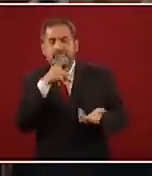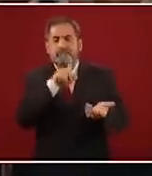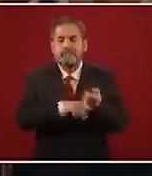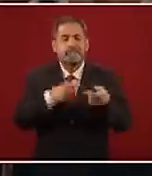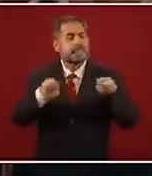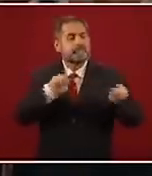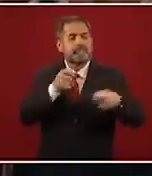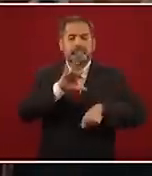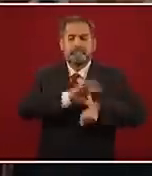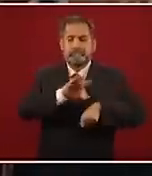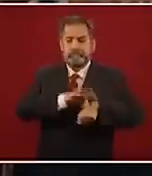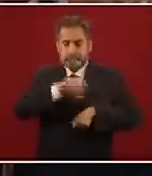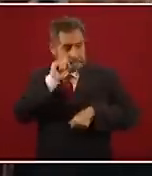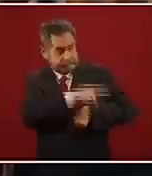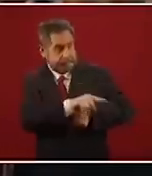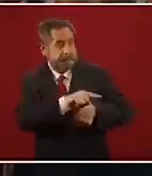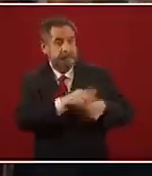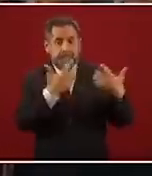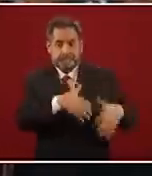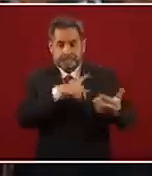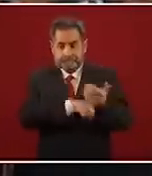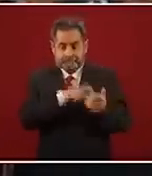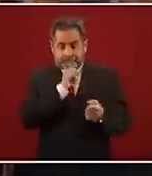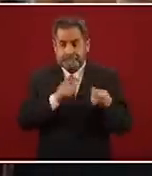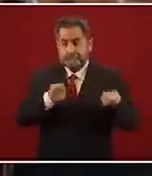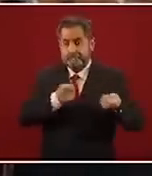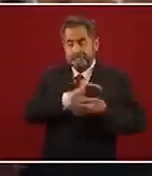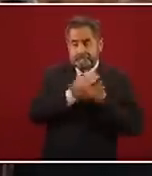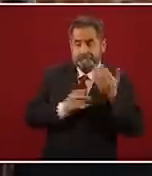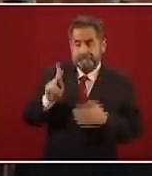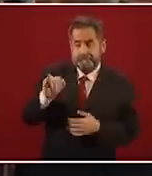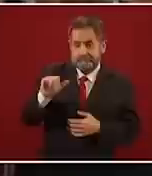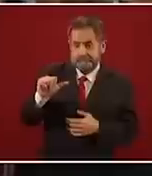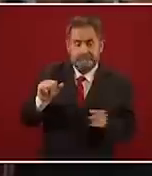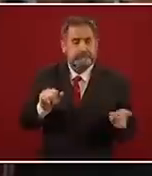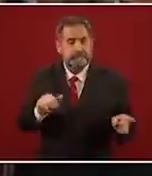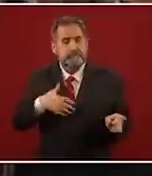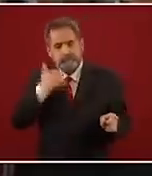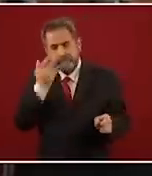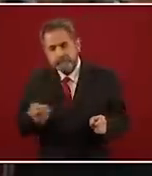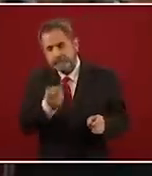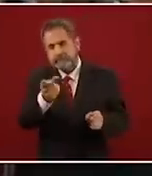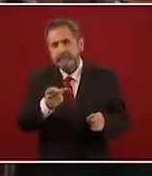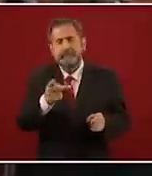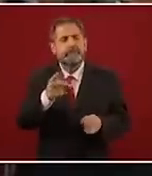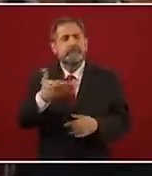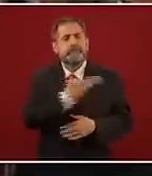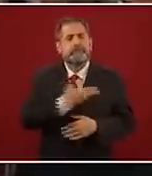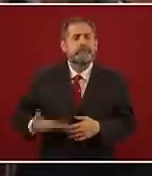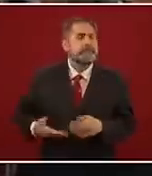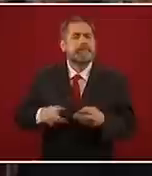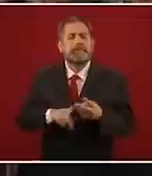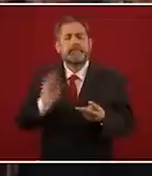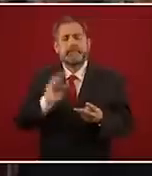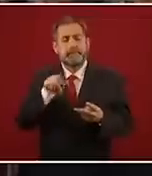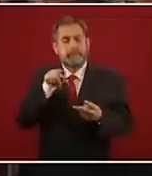de la farmacia, si es la misma empresa que se ha denunciado, PISA? Y me gustaría preguntarle al presidente si,